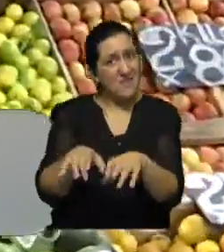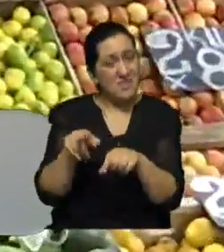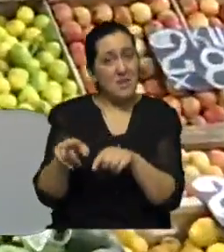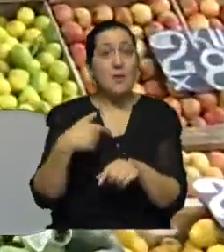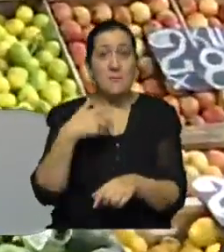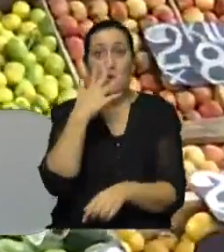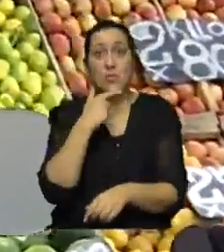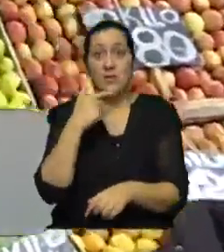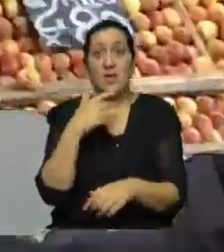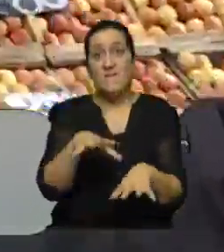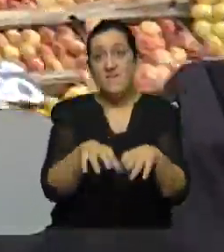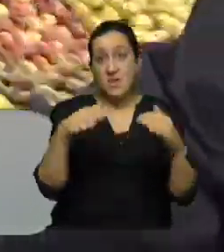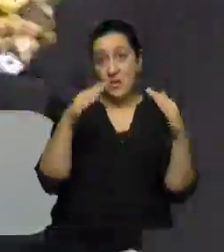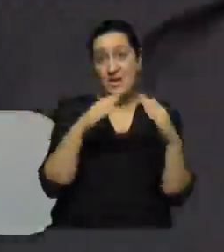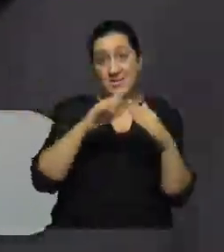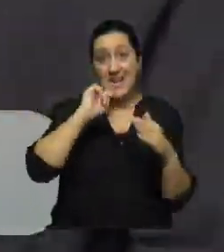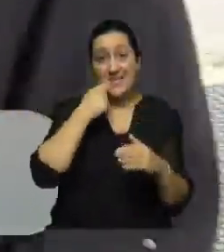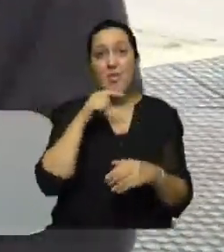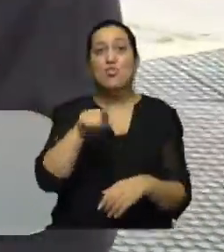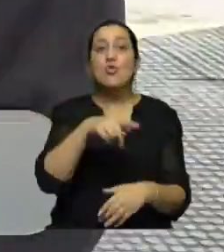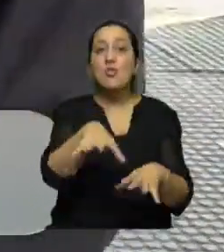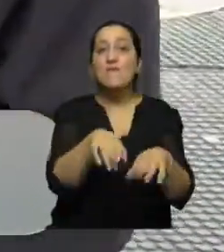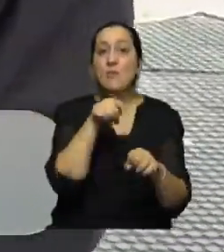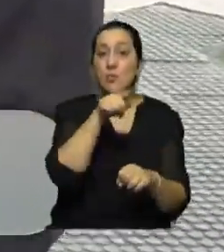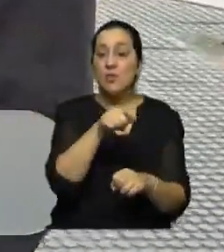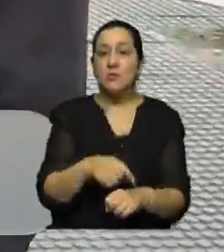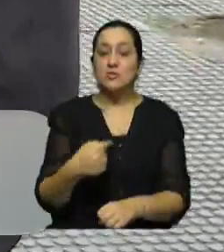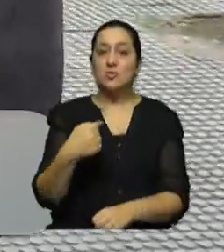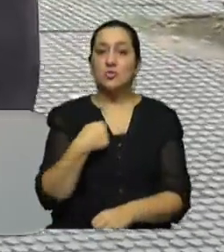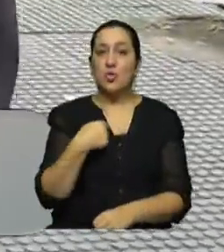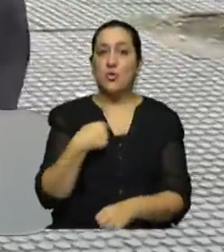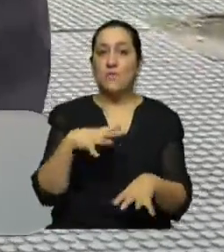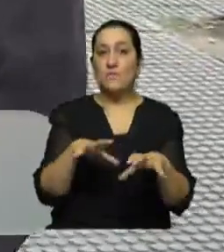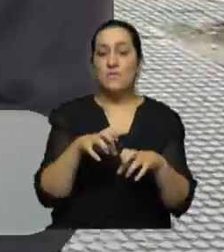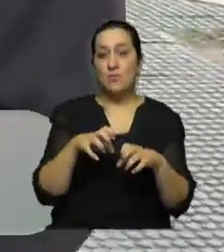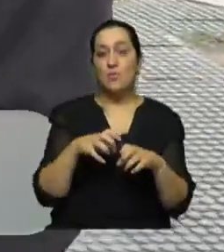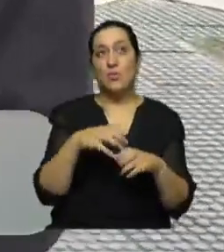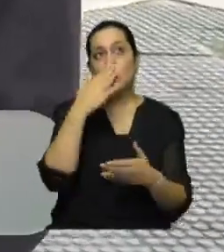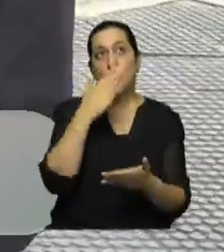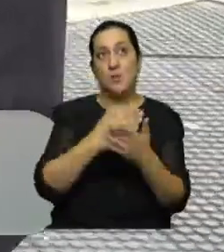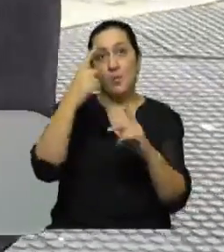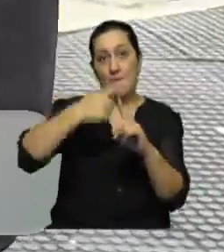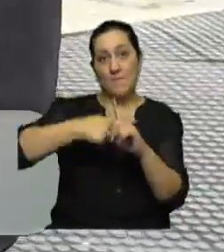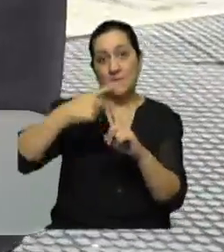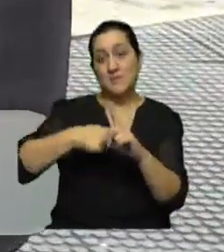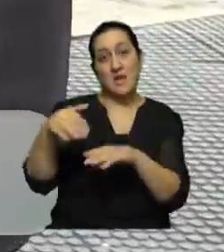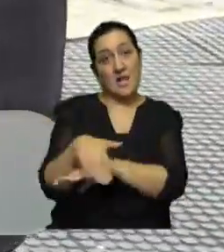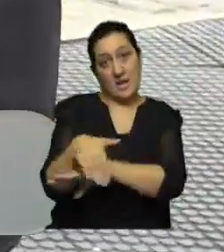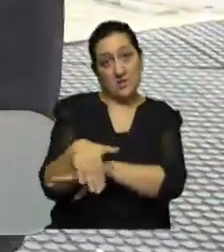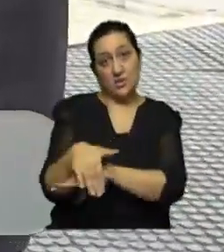acá, vio. Una buena casa, digo. ¿Dónde vive usted, Rambo? Y yo he pasado estos últimos meses, la verdad, viviendo en la calle,